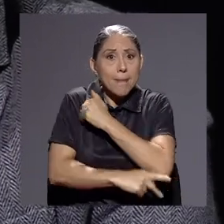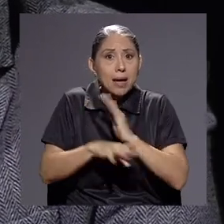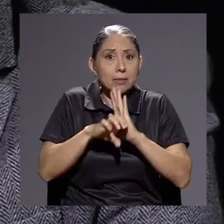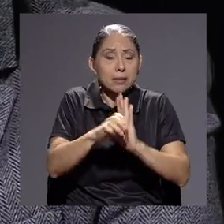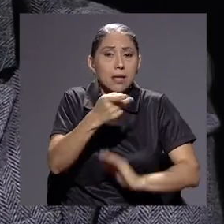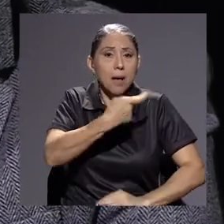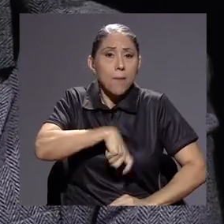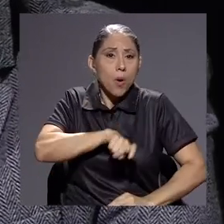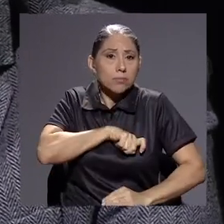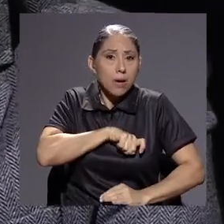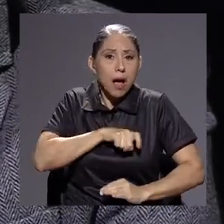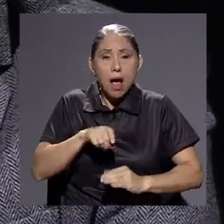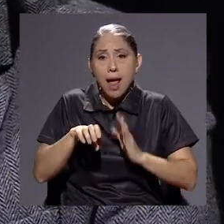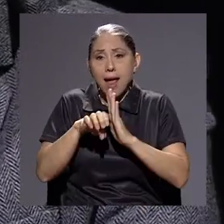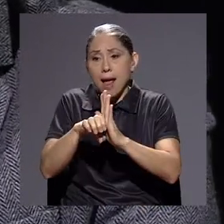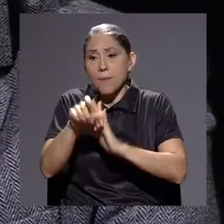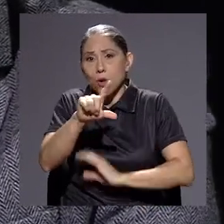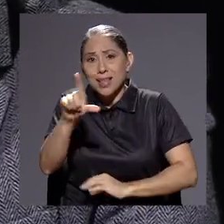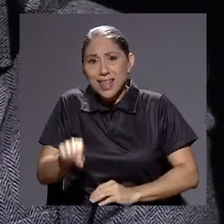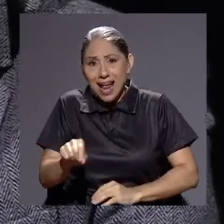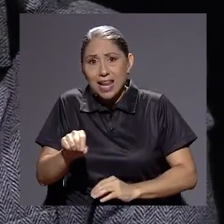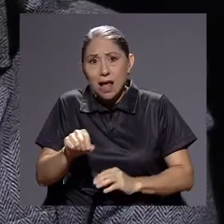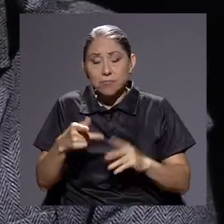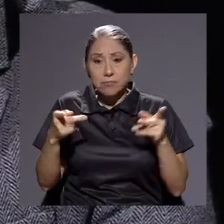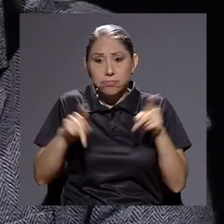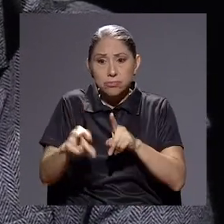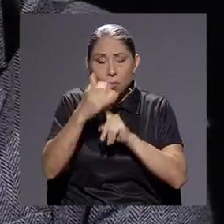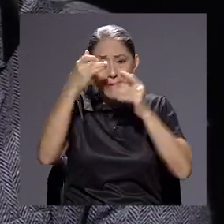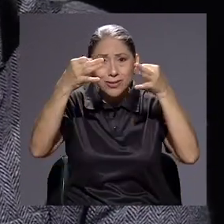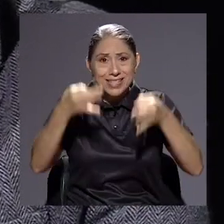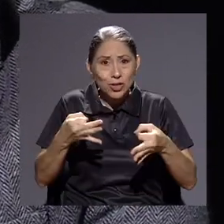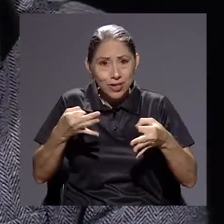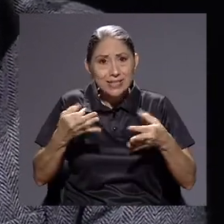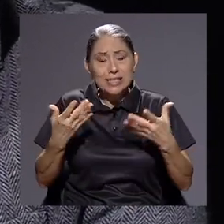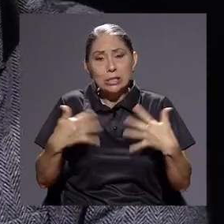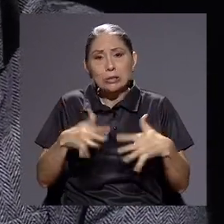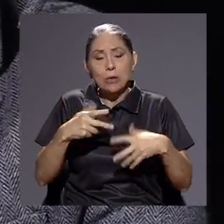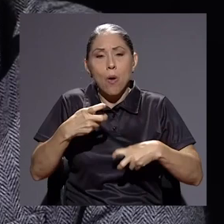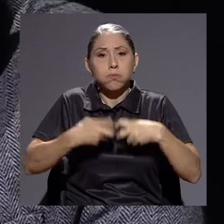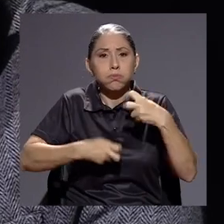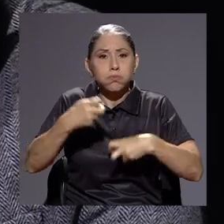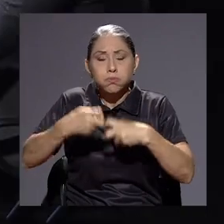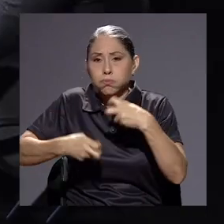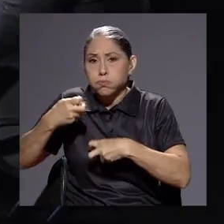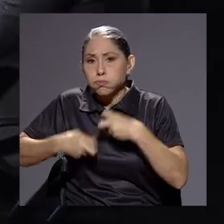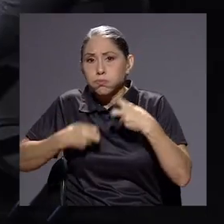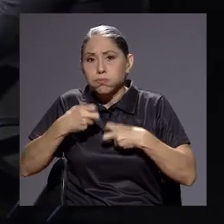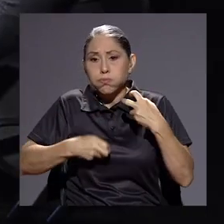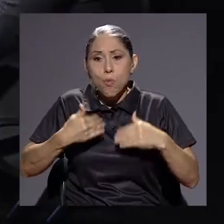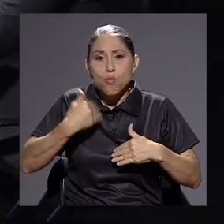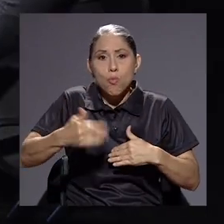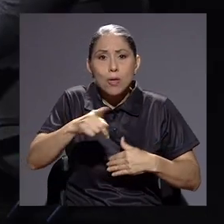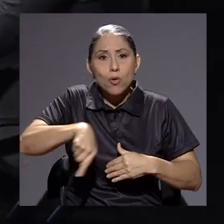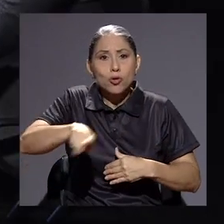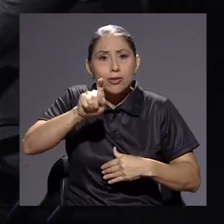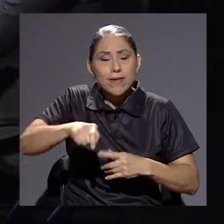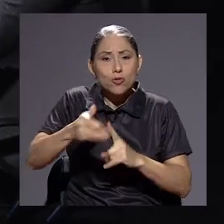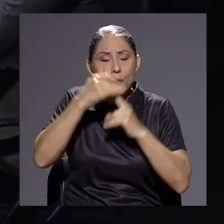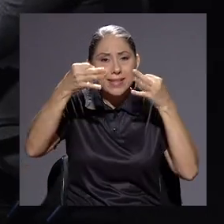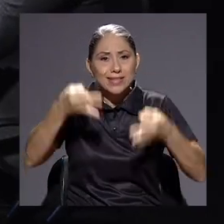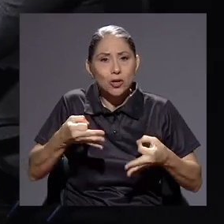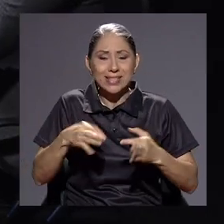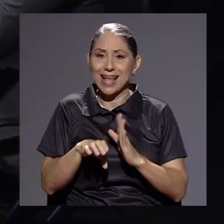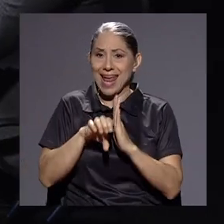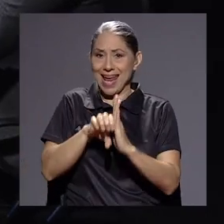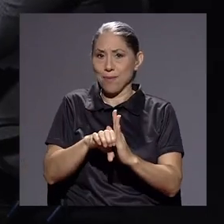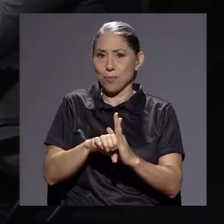como España, como Italia, a una gran cantidad de problemas, sobre todo a la hora de tomar estas decisiones. Le pongo un